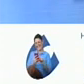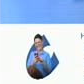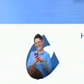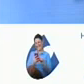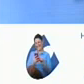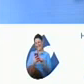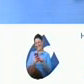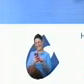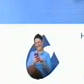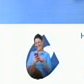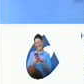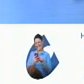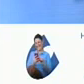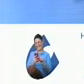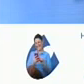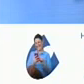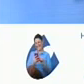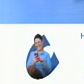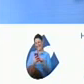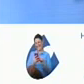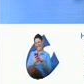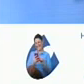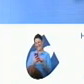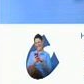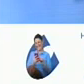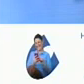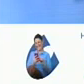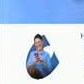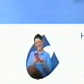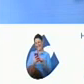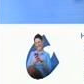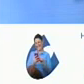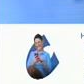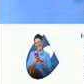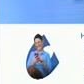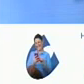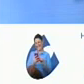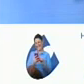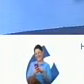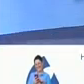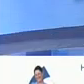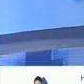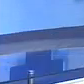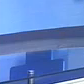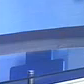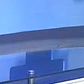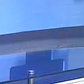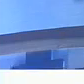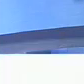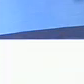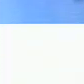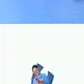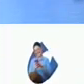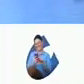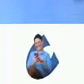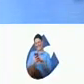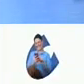Agéndala a través de Confía Tele, llamando al 2267-7777. Confía.